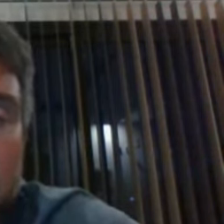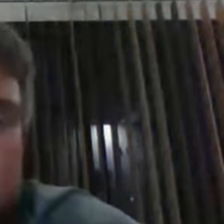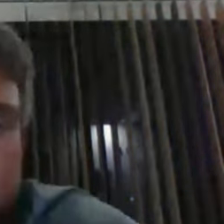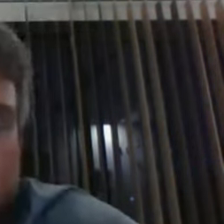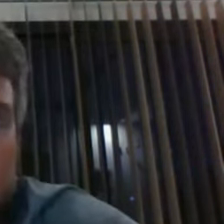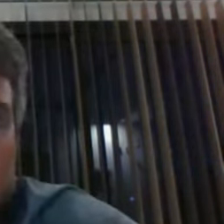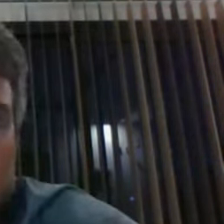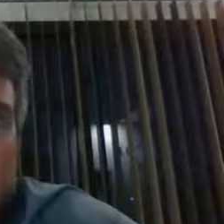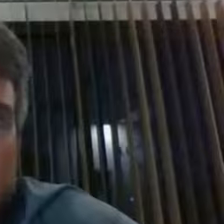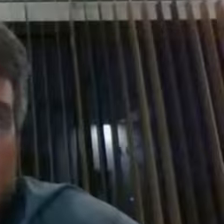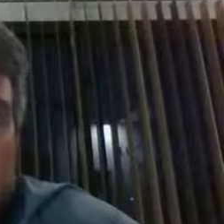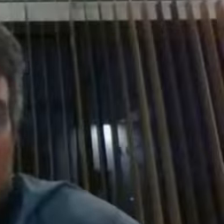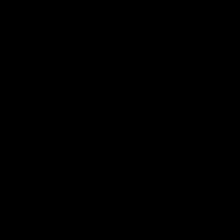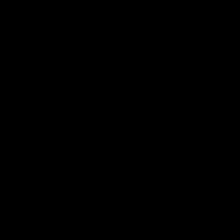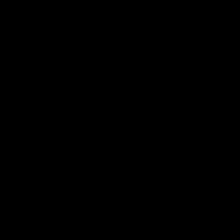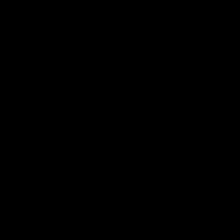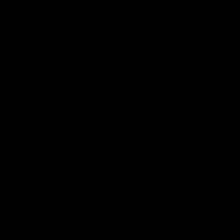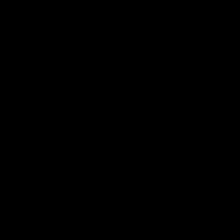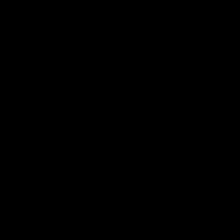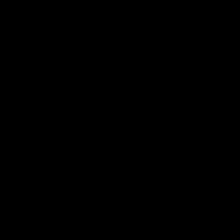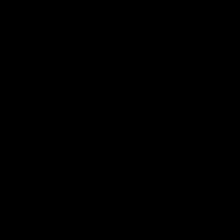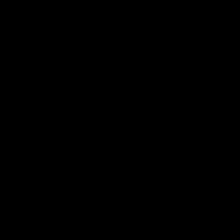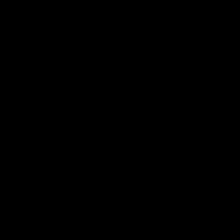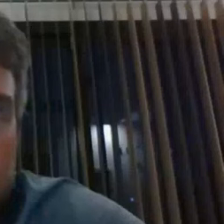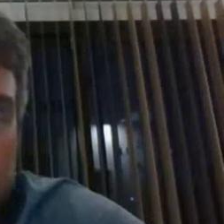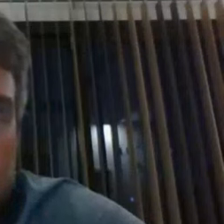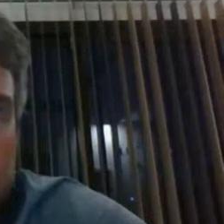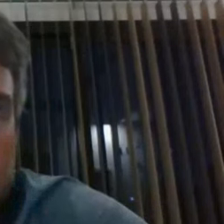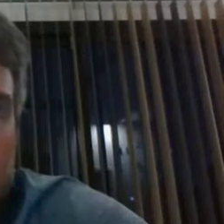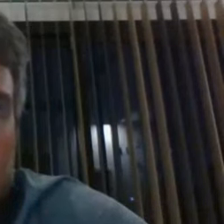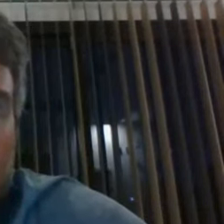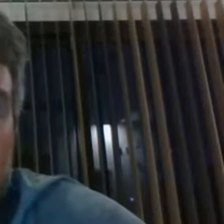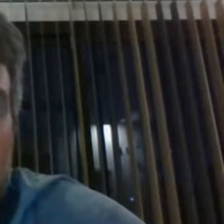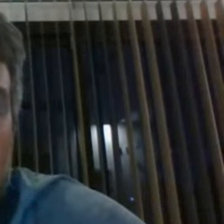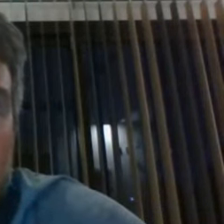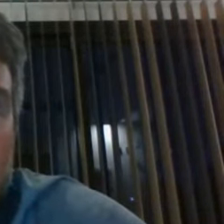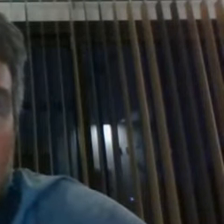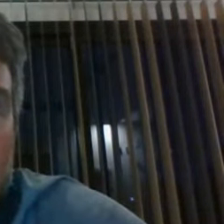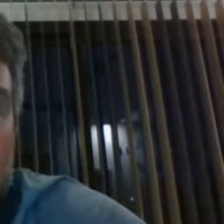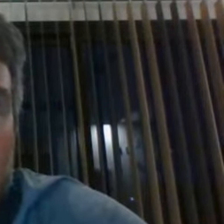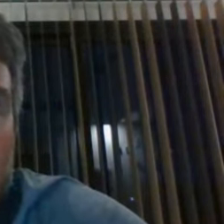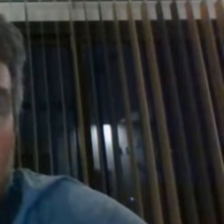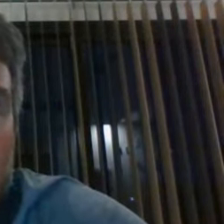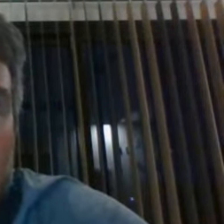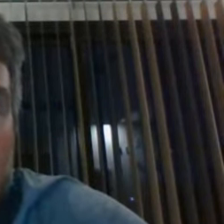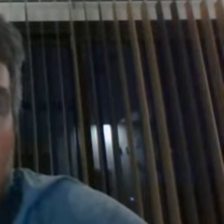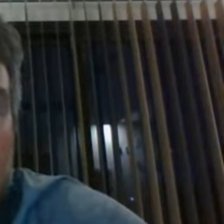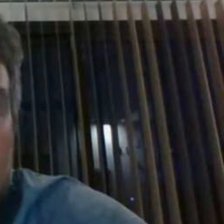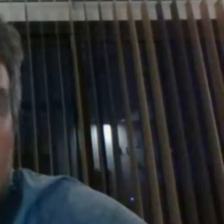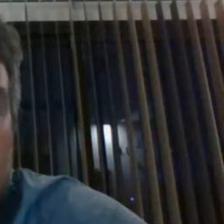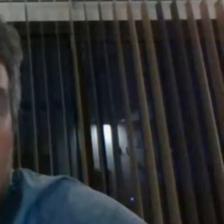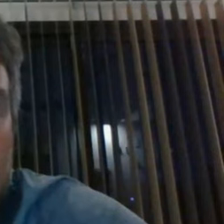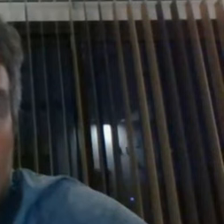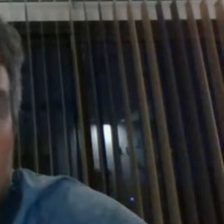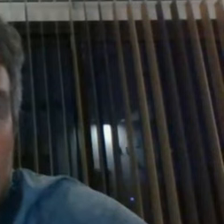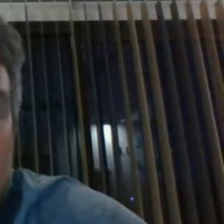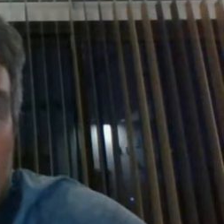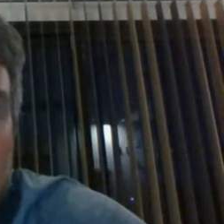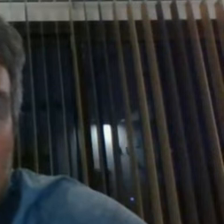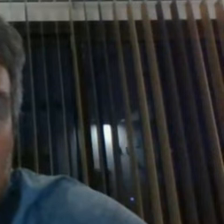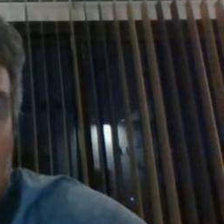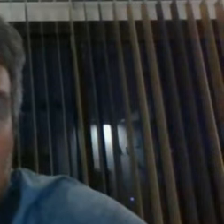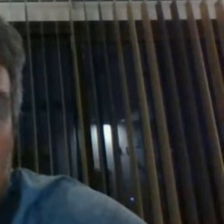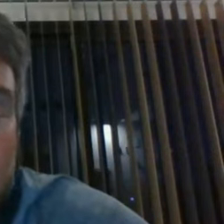un práctico, una guía, para que resuelvan de tronco encefálico o tallo